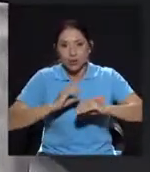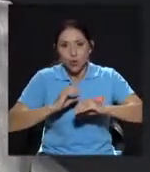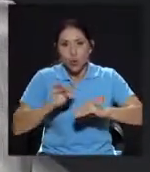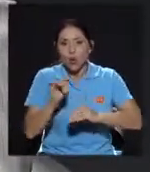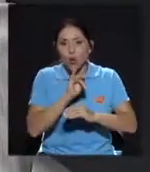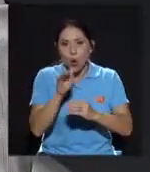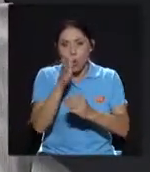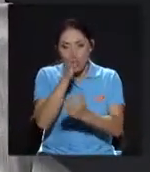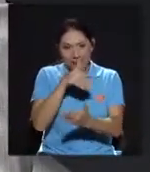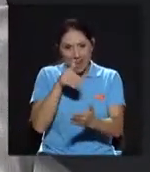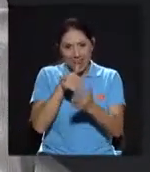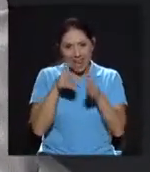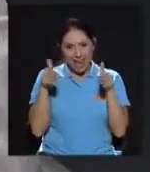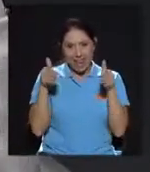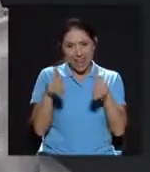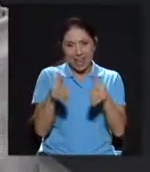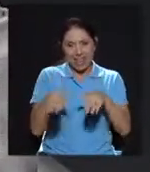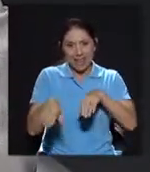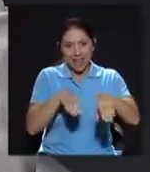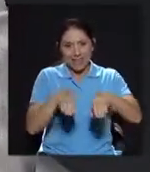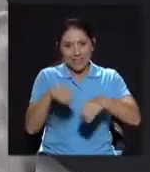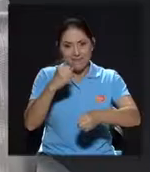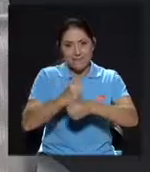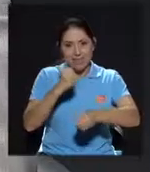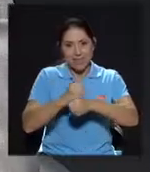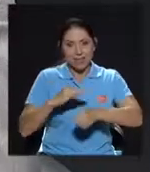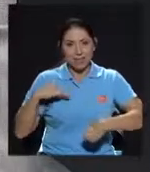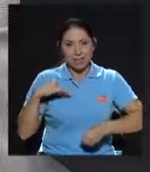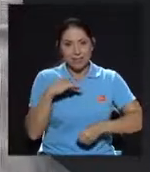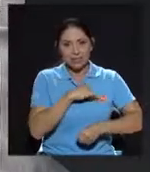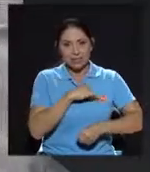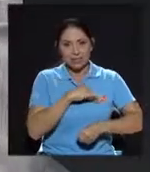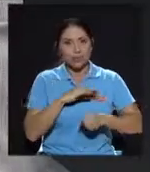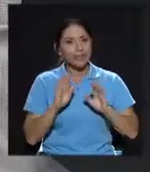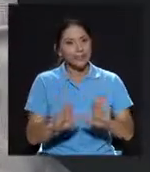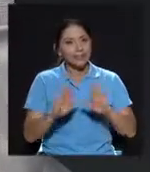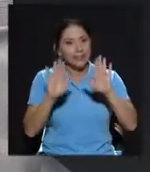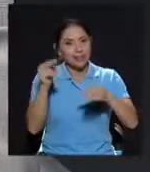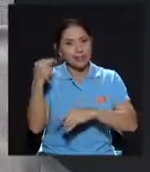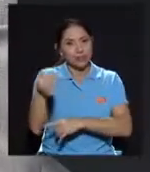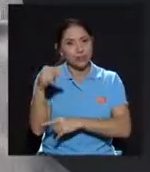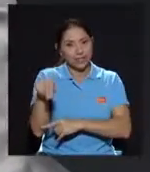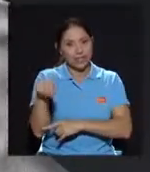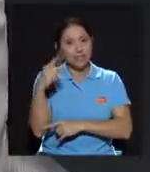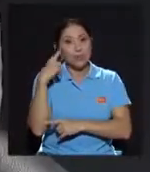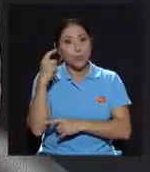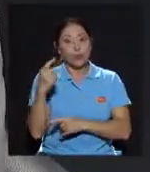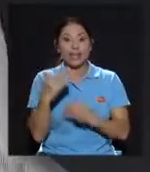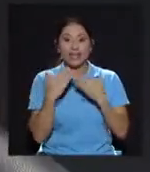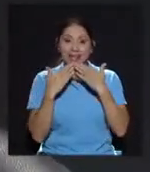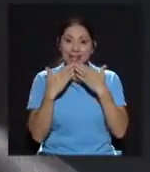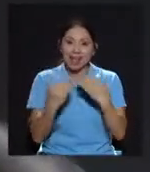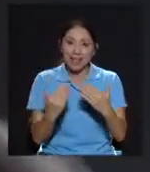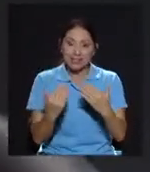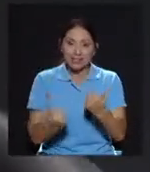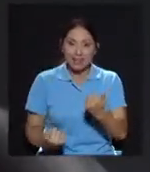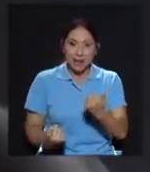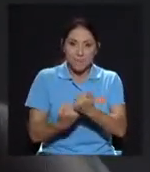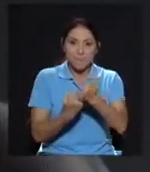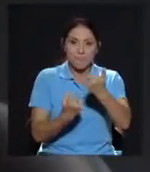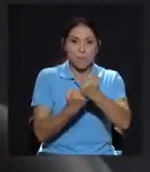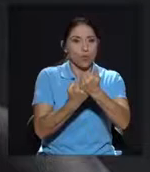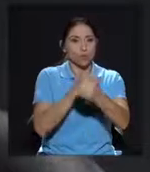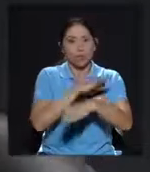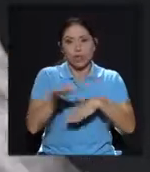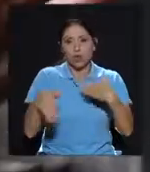ministerio y ahí tenemos excelentes noticias porque la transformación que se ha hecho gracias al apoyo que hemos tenido de